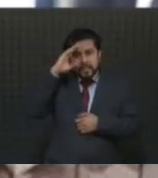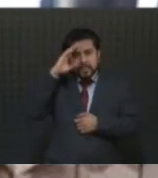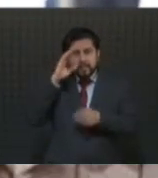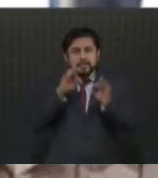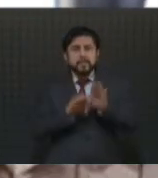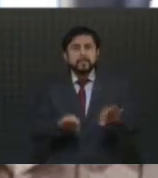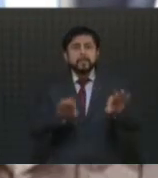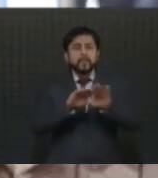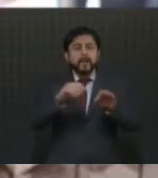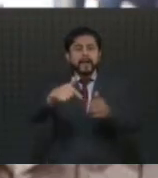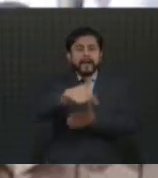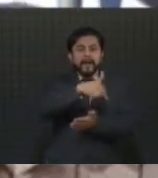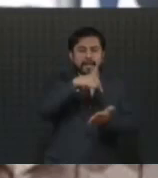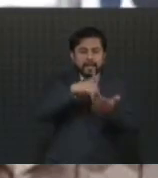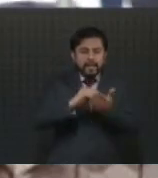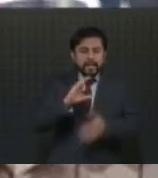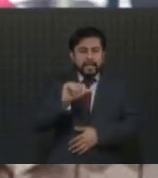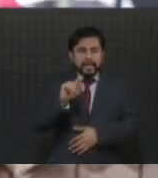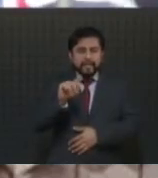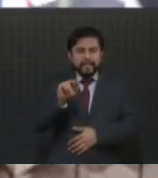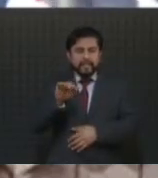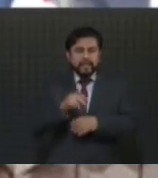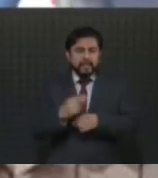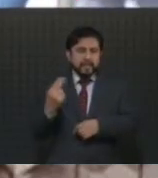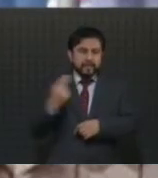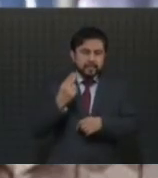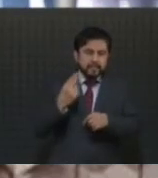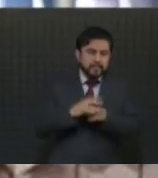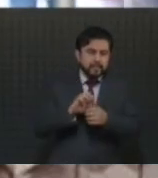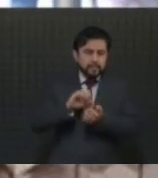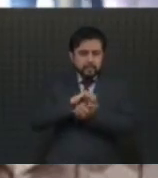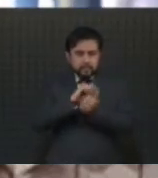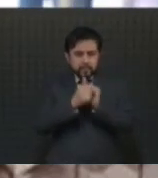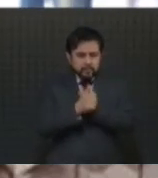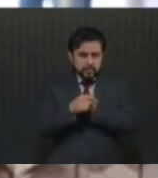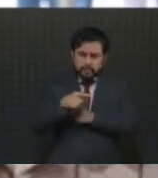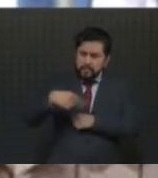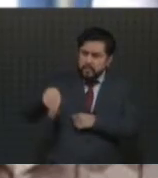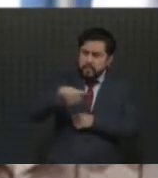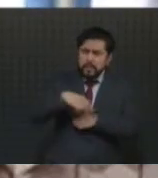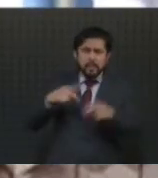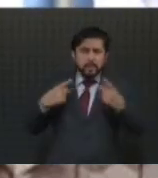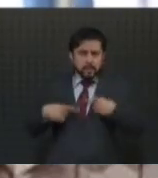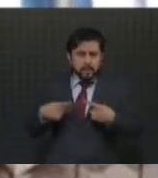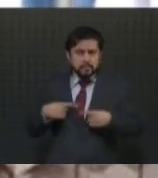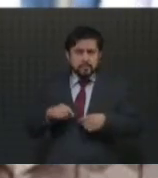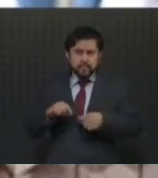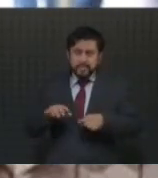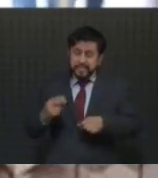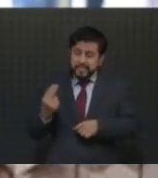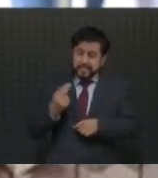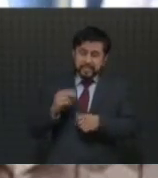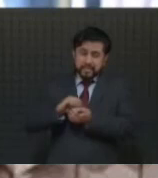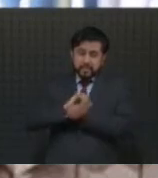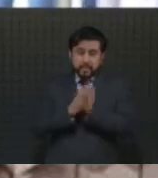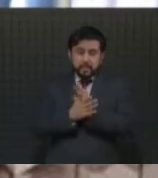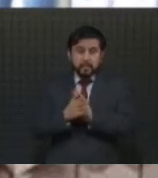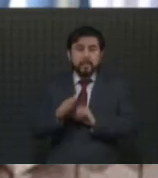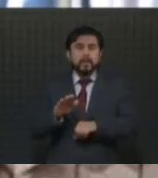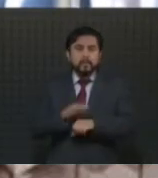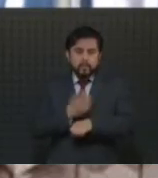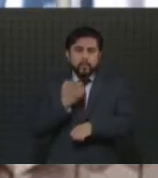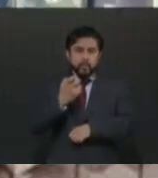espacio público para los habitantes de Santo Domingo, de Santa Úrsula, de Los Pedregales. Así que para mí también es una entrega